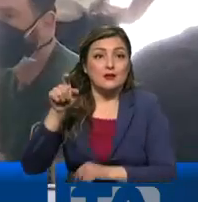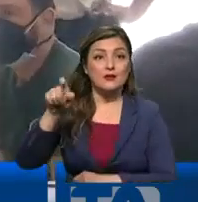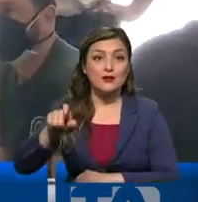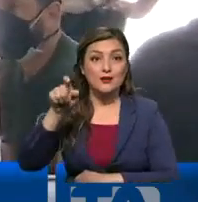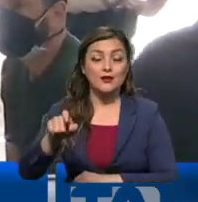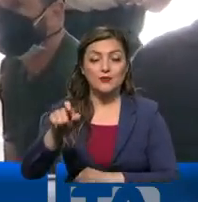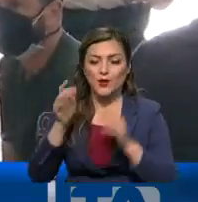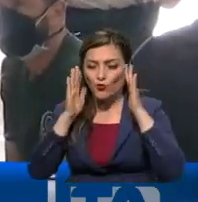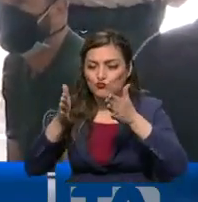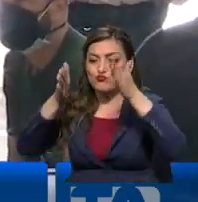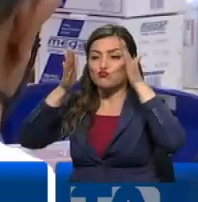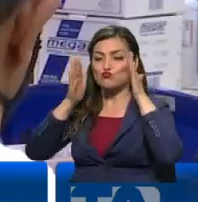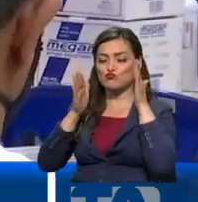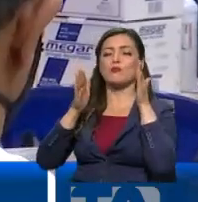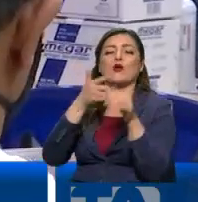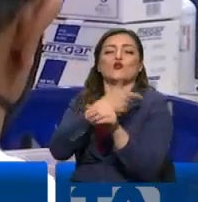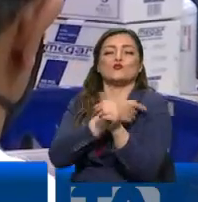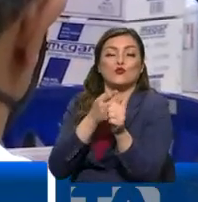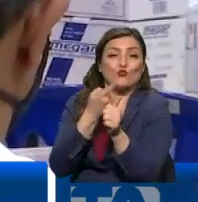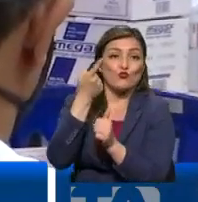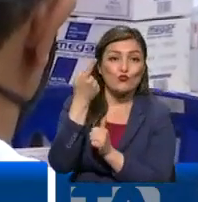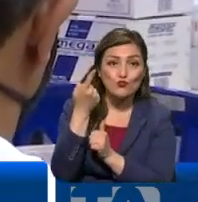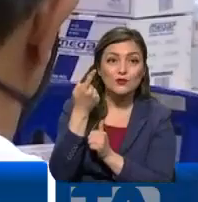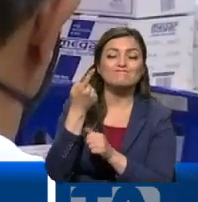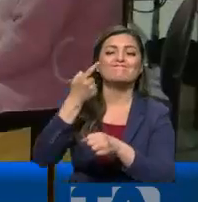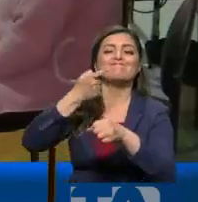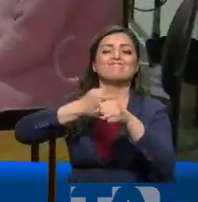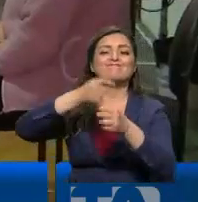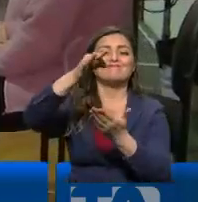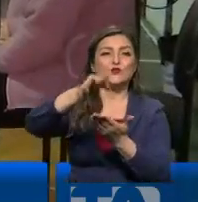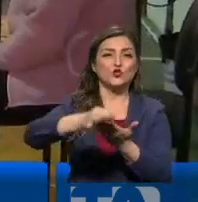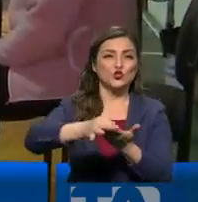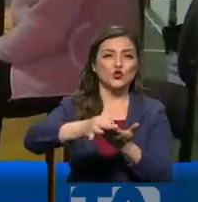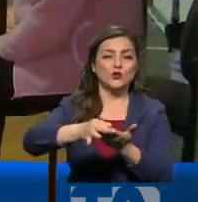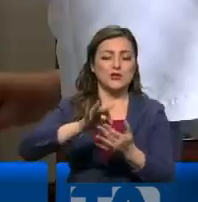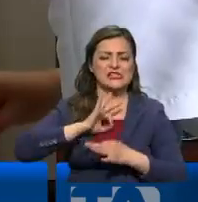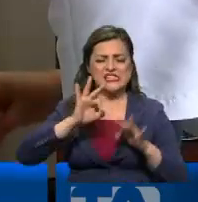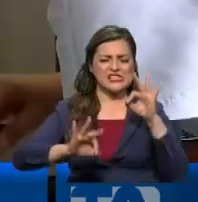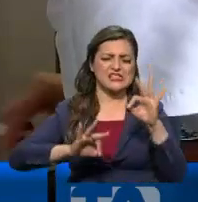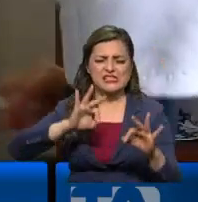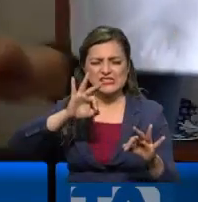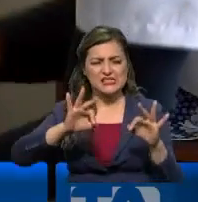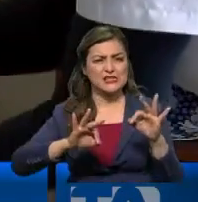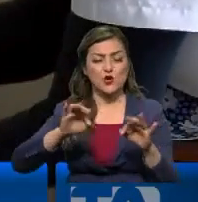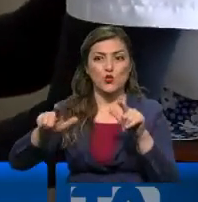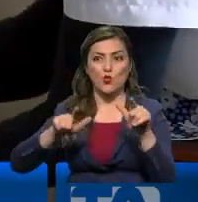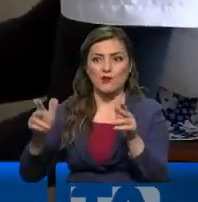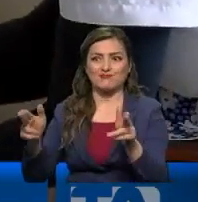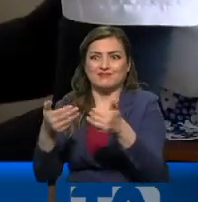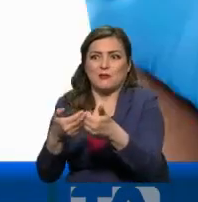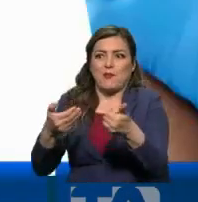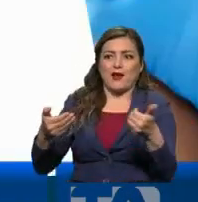necesario, se concentrará la vacunación con primeras dosis solamente en zonas de alta transmisión y en cercos